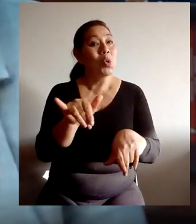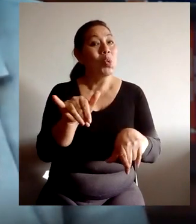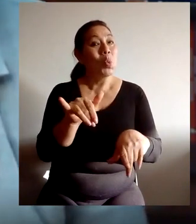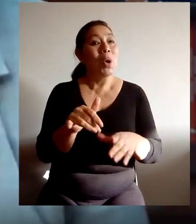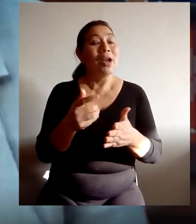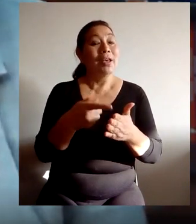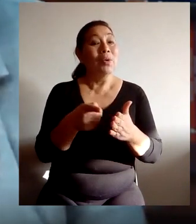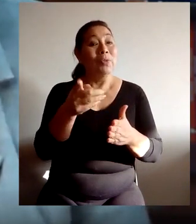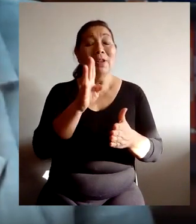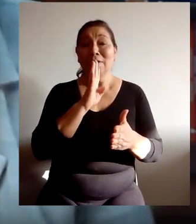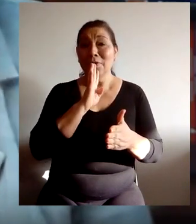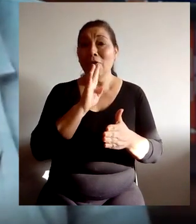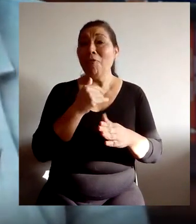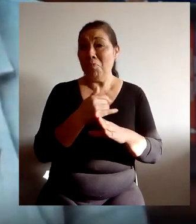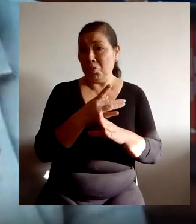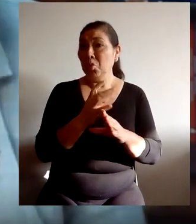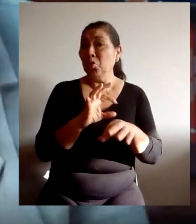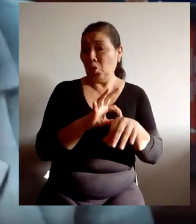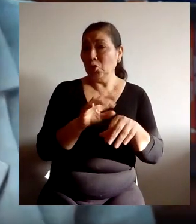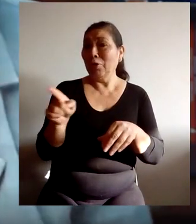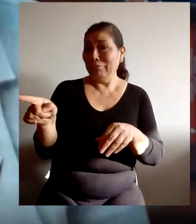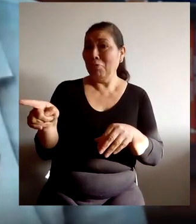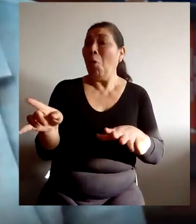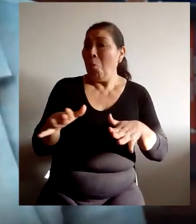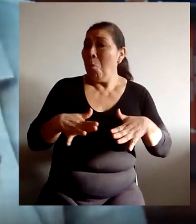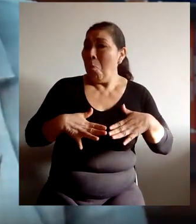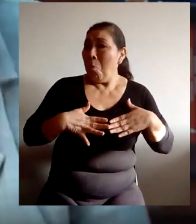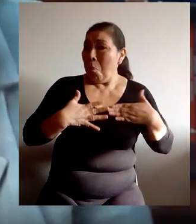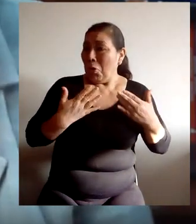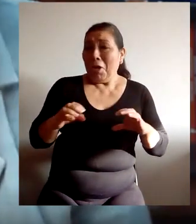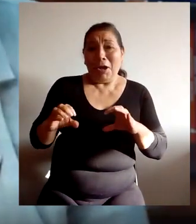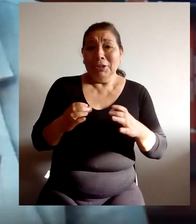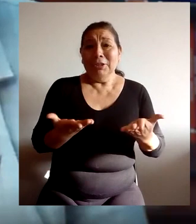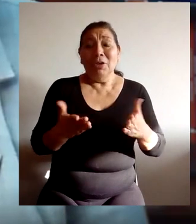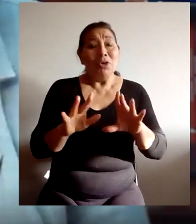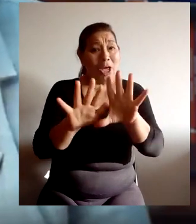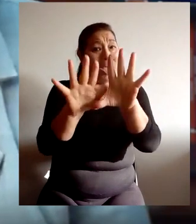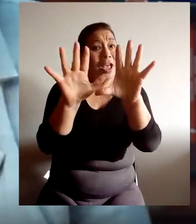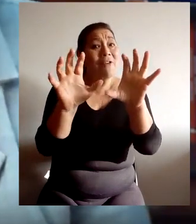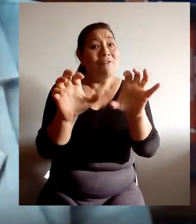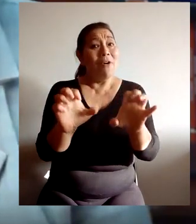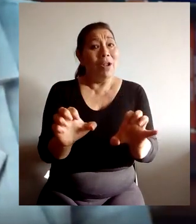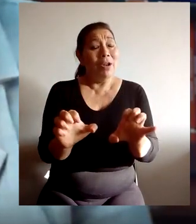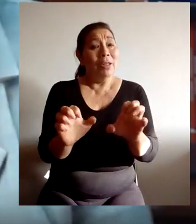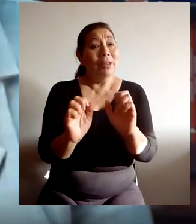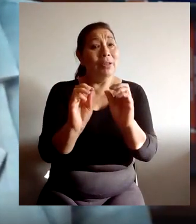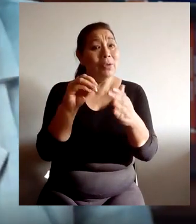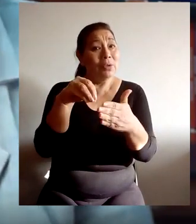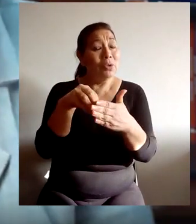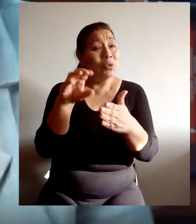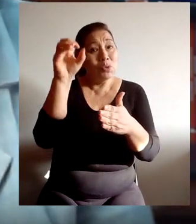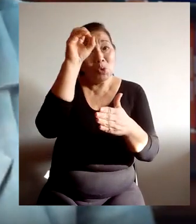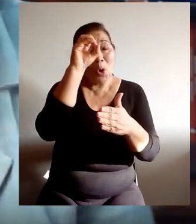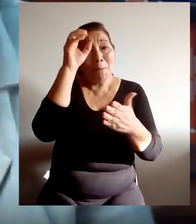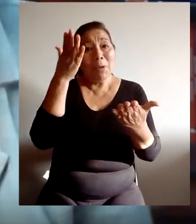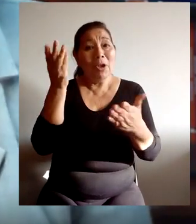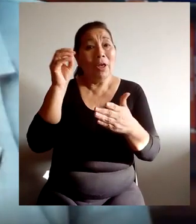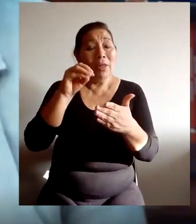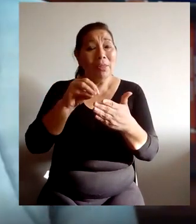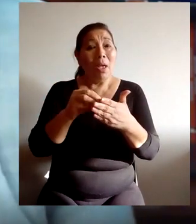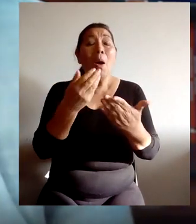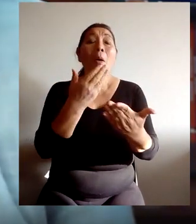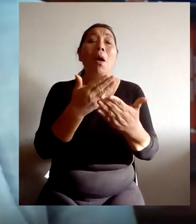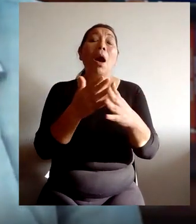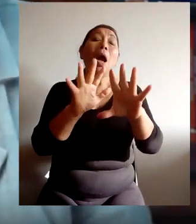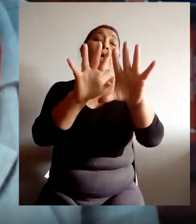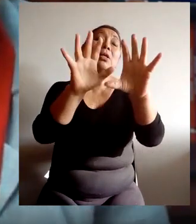evaluación de dar hasta sus opiniones, hasta de hacer prueba también lo puede hacer, pero una cosa es la capacidad de hacerlo y otra